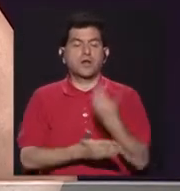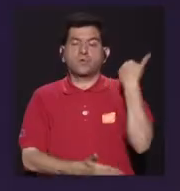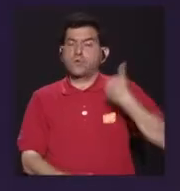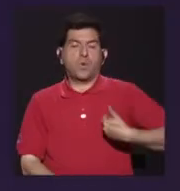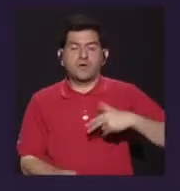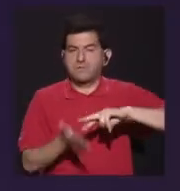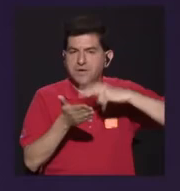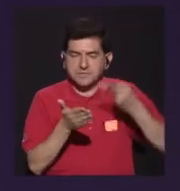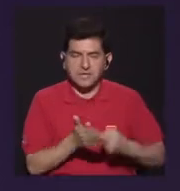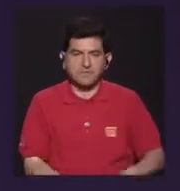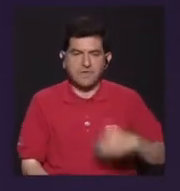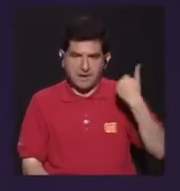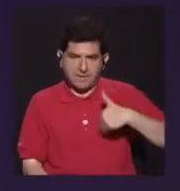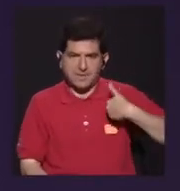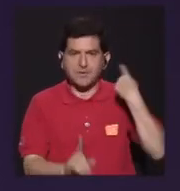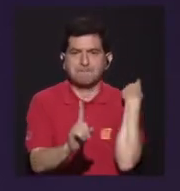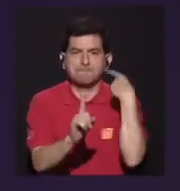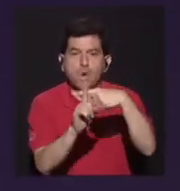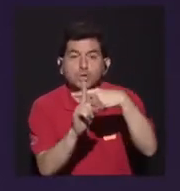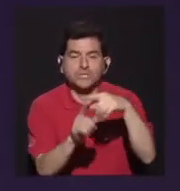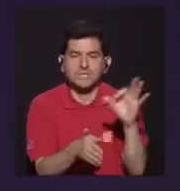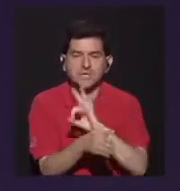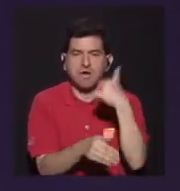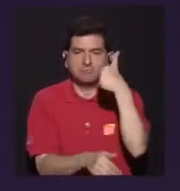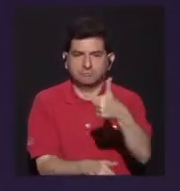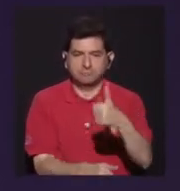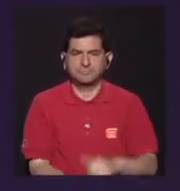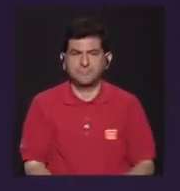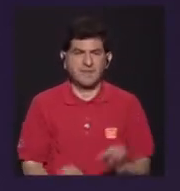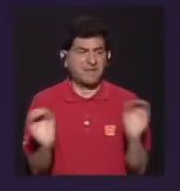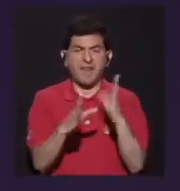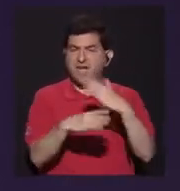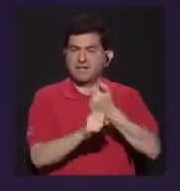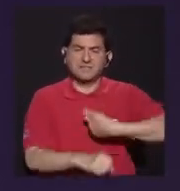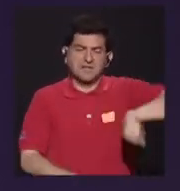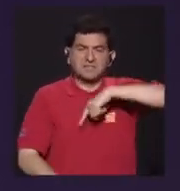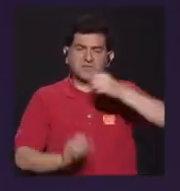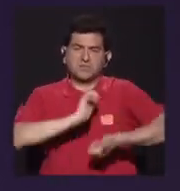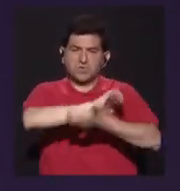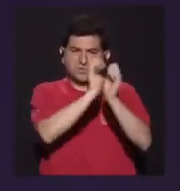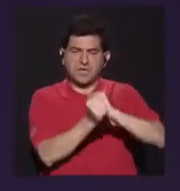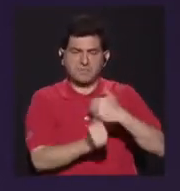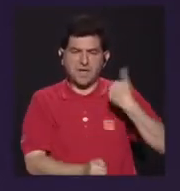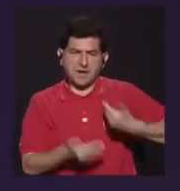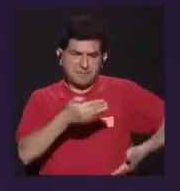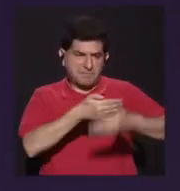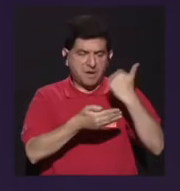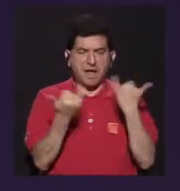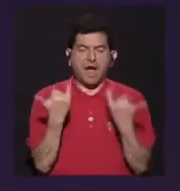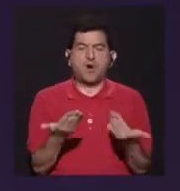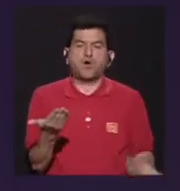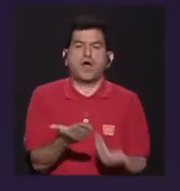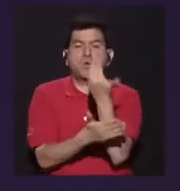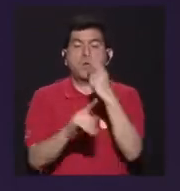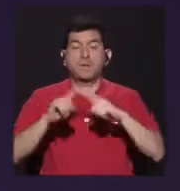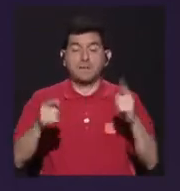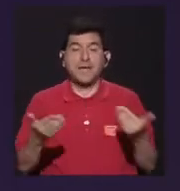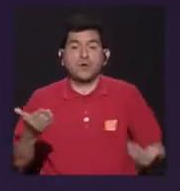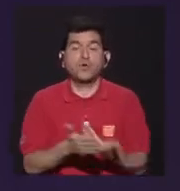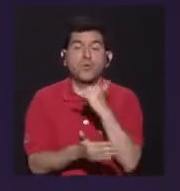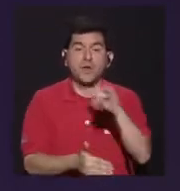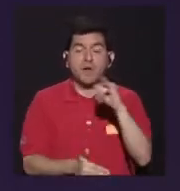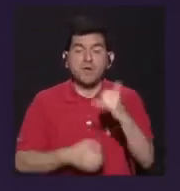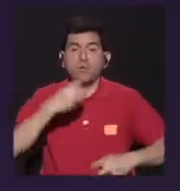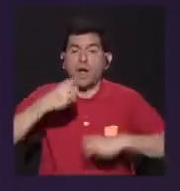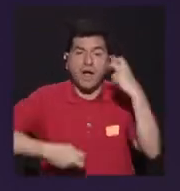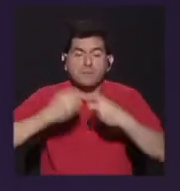masculinidad, sino que tenga la masculinidad positiva que sí le funcione. Porque no hacemos nada si cambiamos la masculinidad anterior, ahora le ponemos una nueva, pero la nueva te sigue